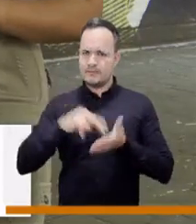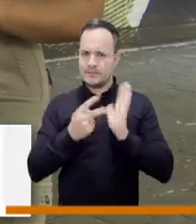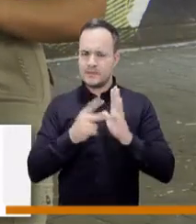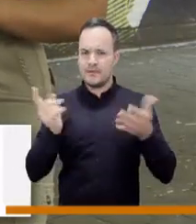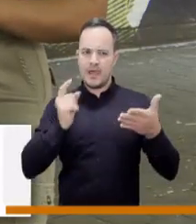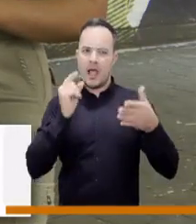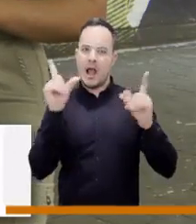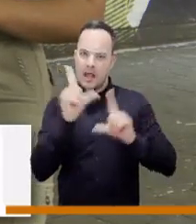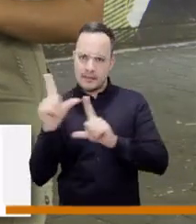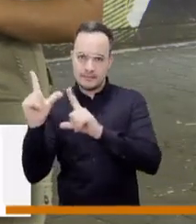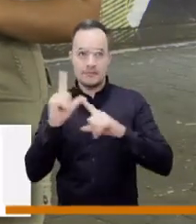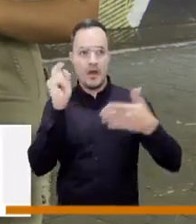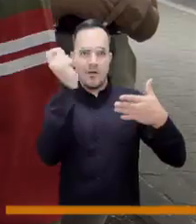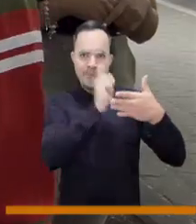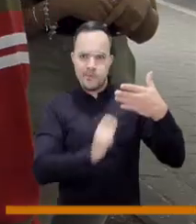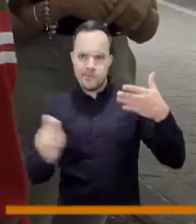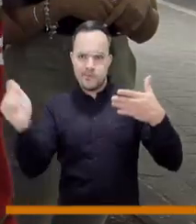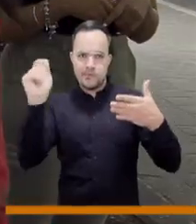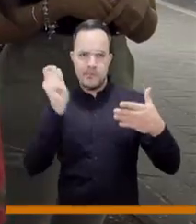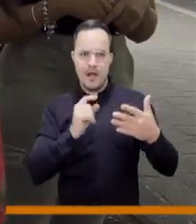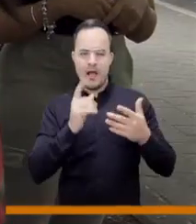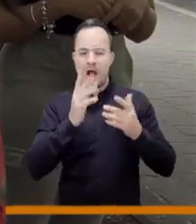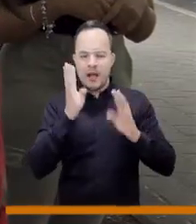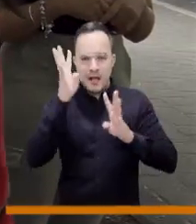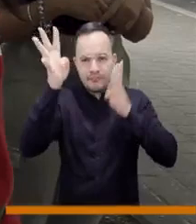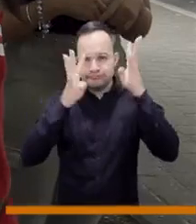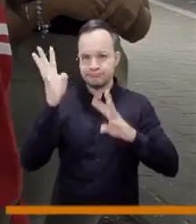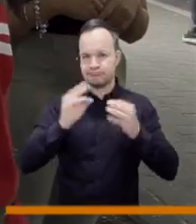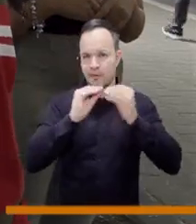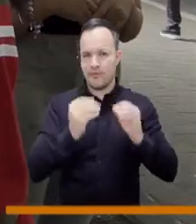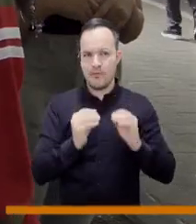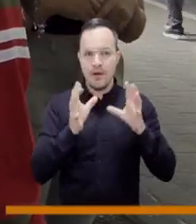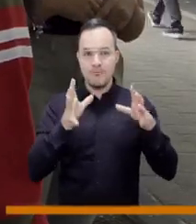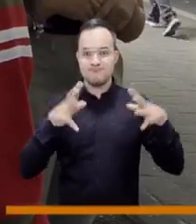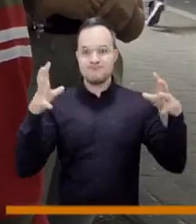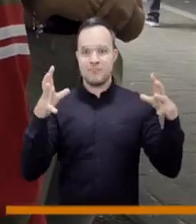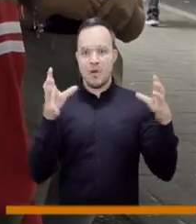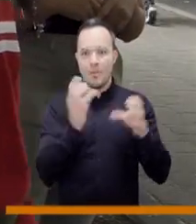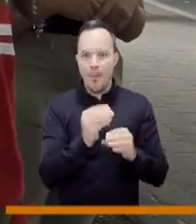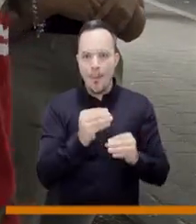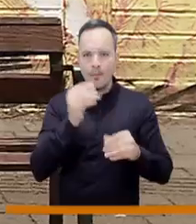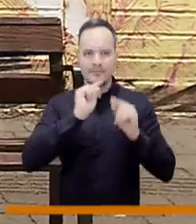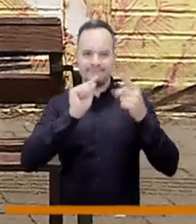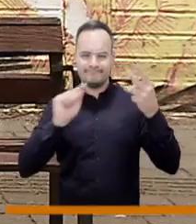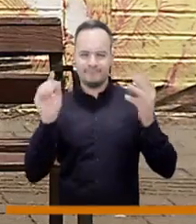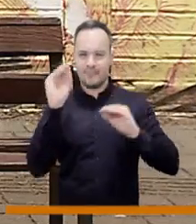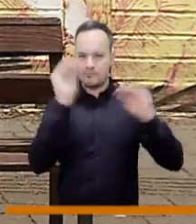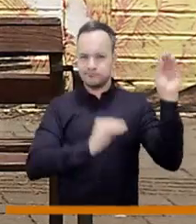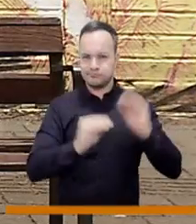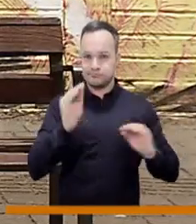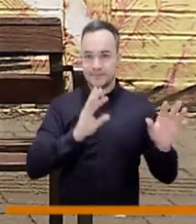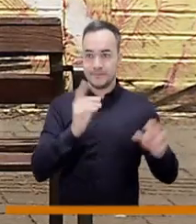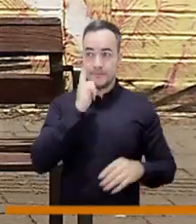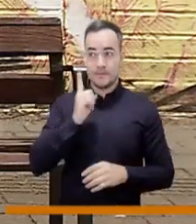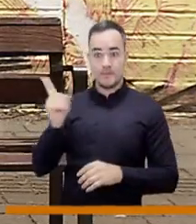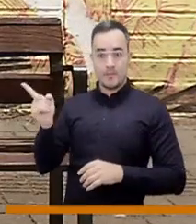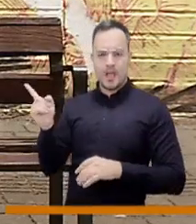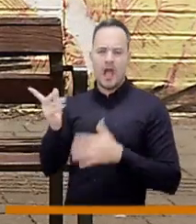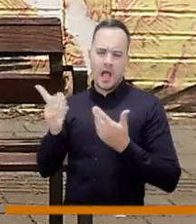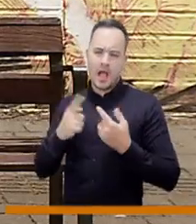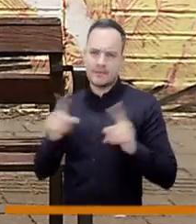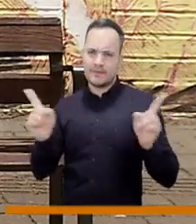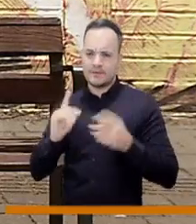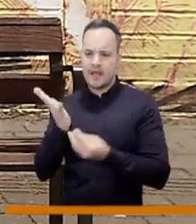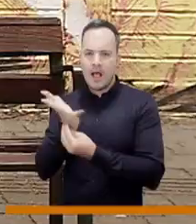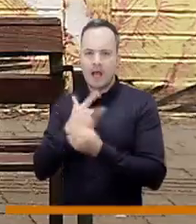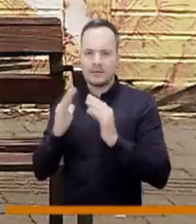con la creación de letras. Y pues digamos, lo que vemos de aquí detrás se podría catalogar como arte urbano, que es, digamos, una